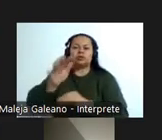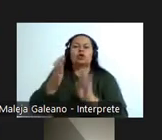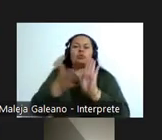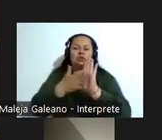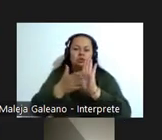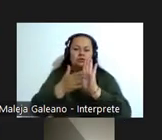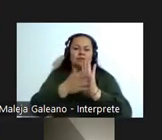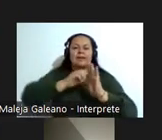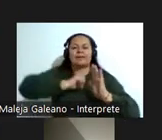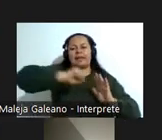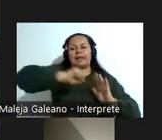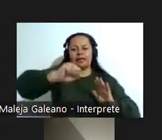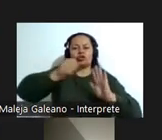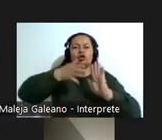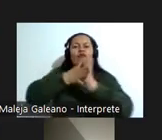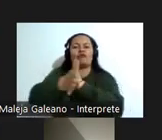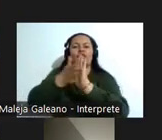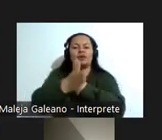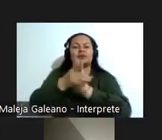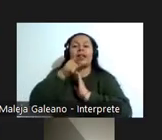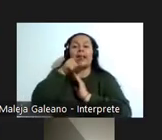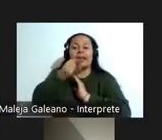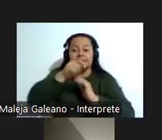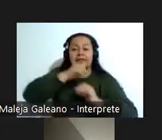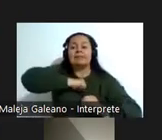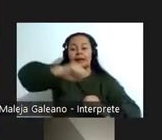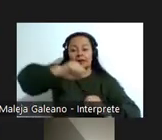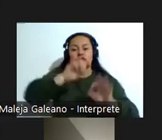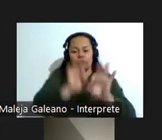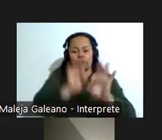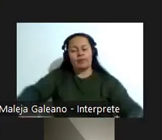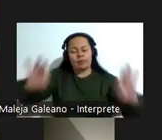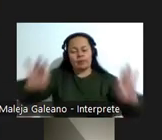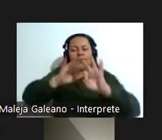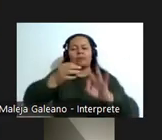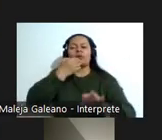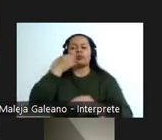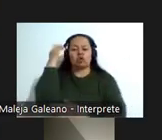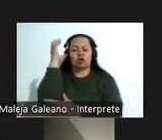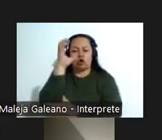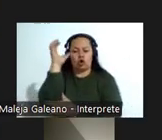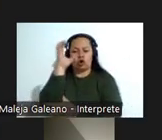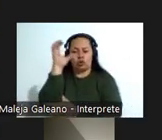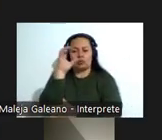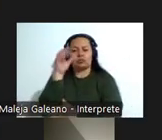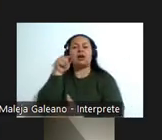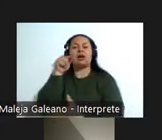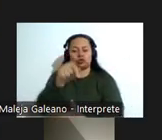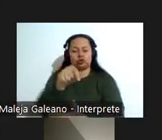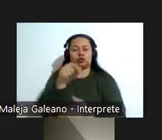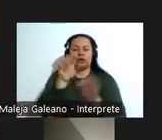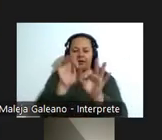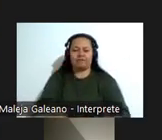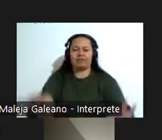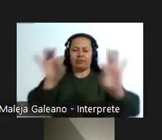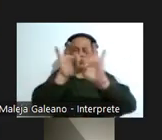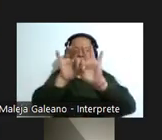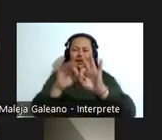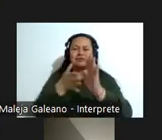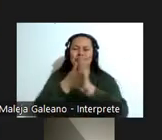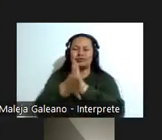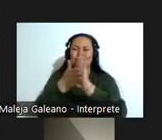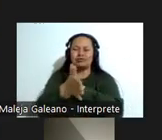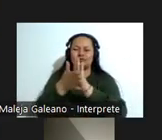información, que al fin y al cabo es un derecho fundamental. Por ejemplo, para quienes estamos en Colombia lo es. ¿Qué tan informados estamos alrededor de